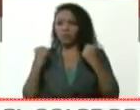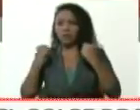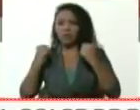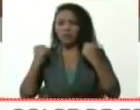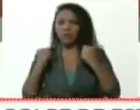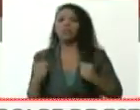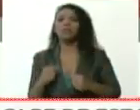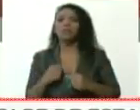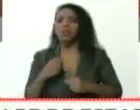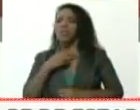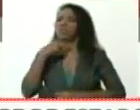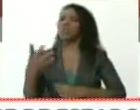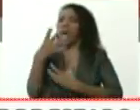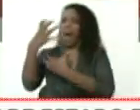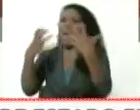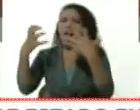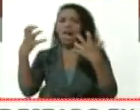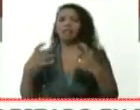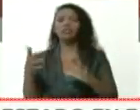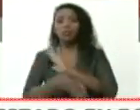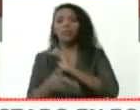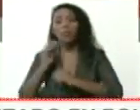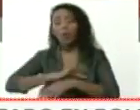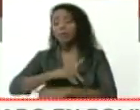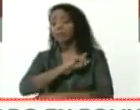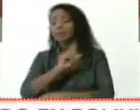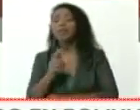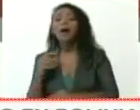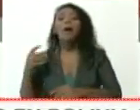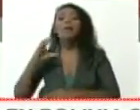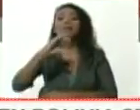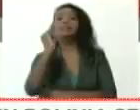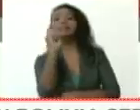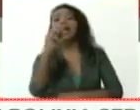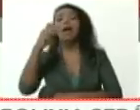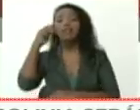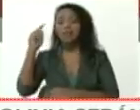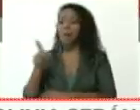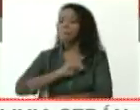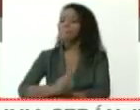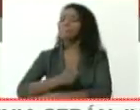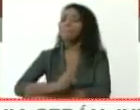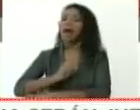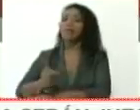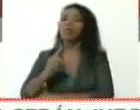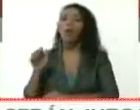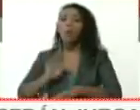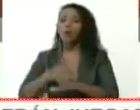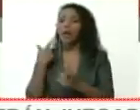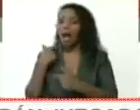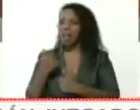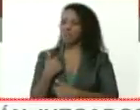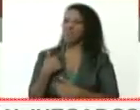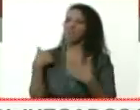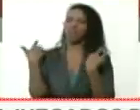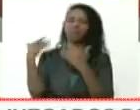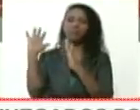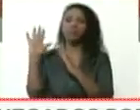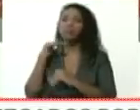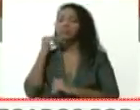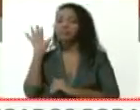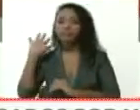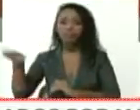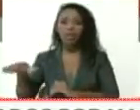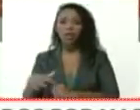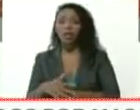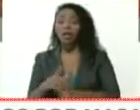le estaba mandando al señor de la CIA, que se presentó como agente de la CIA, lo estaba mandando al cipote, y el agente de la CIA le dijo,